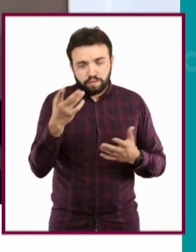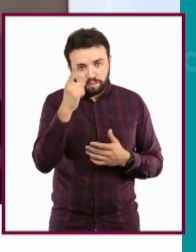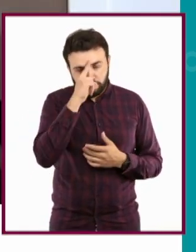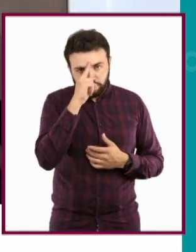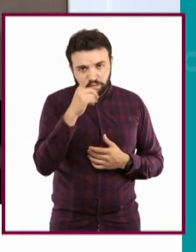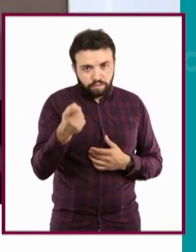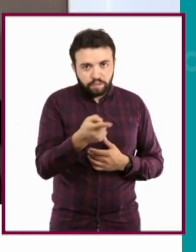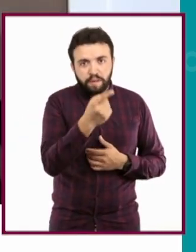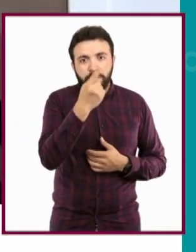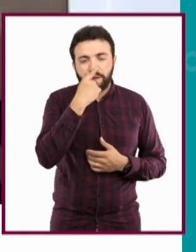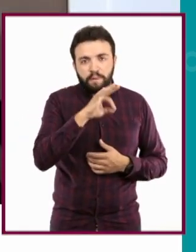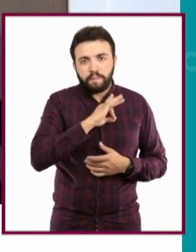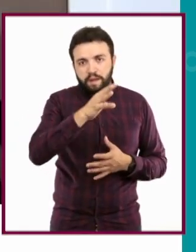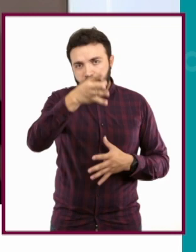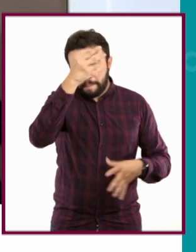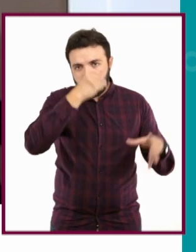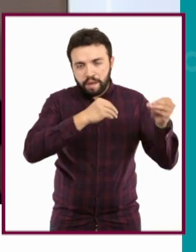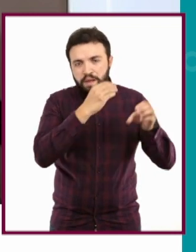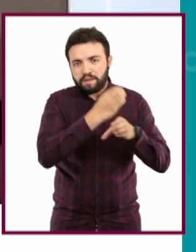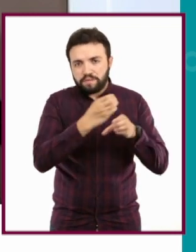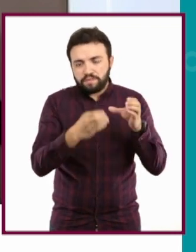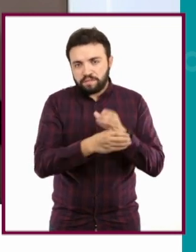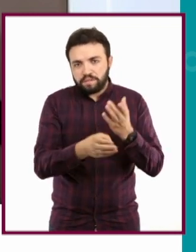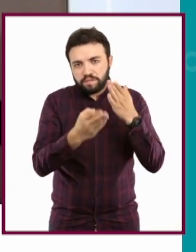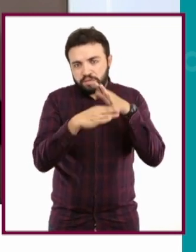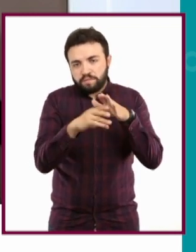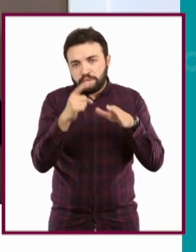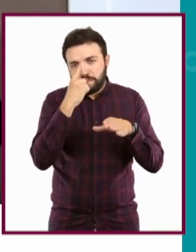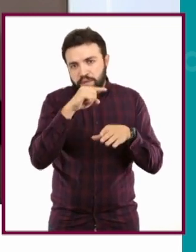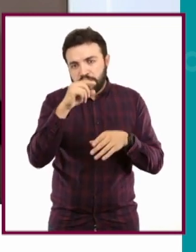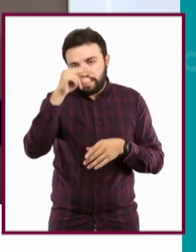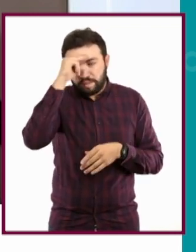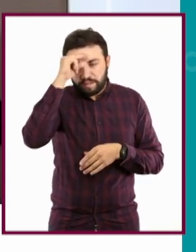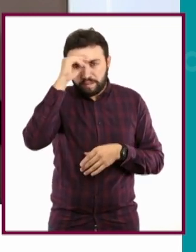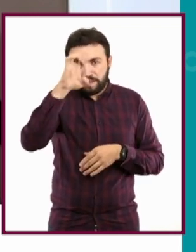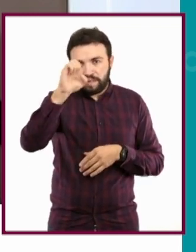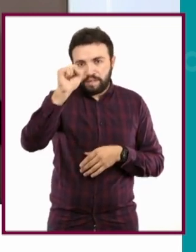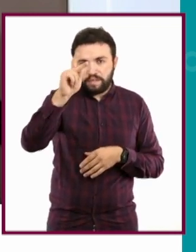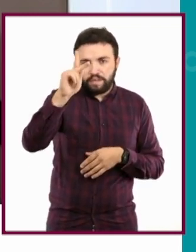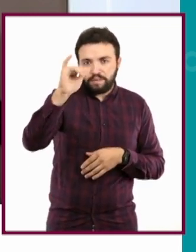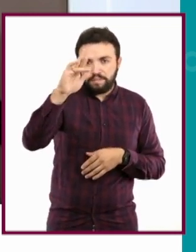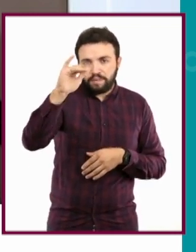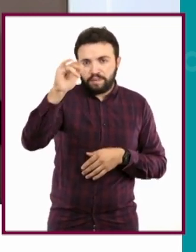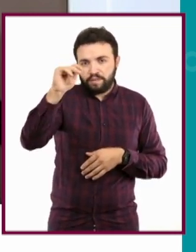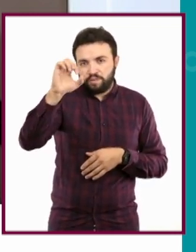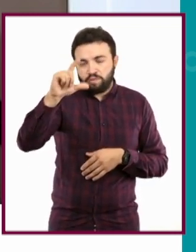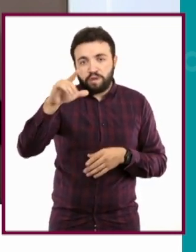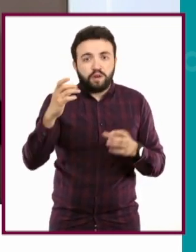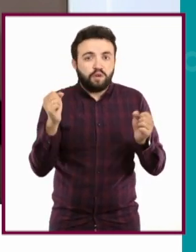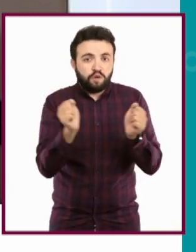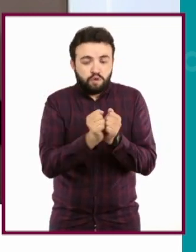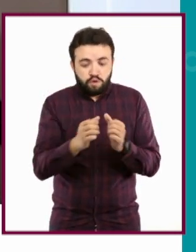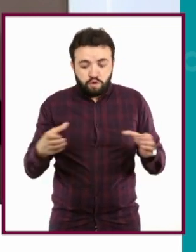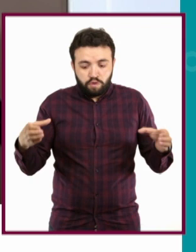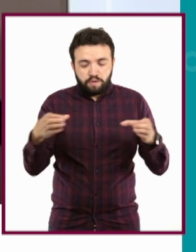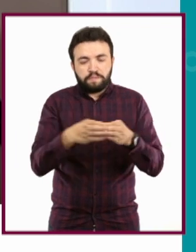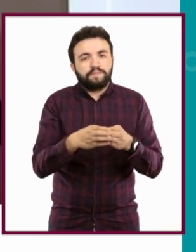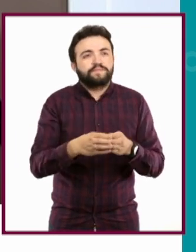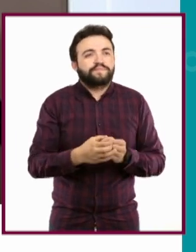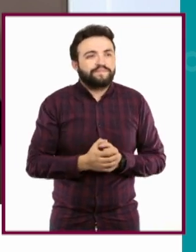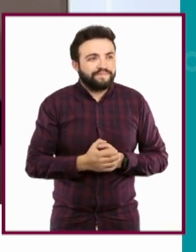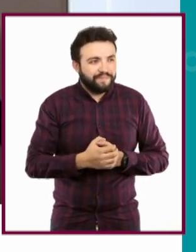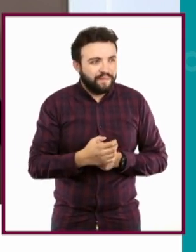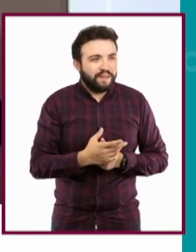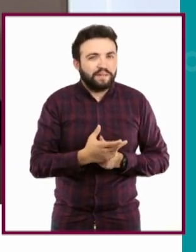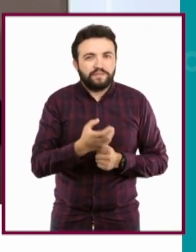La idea de lo colectivo siempre es más poderoso. Podemos entender